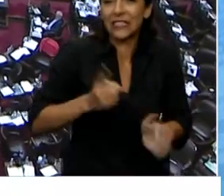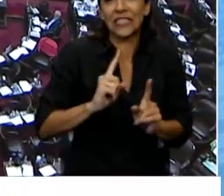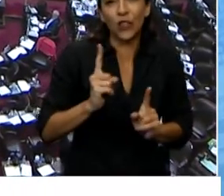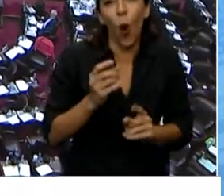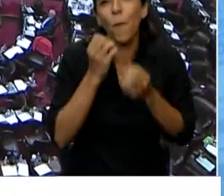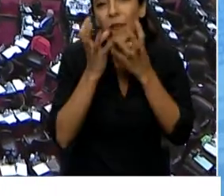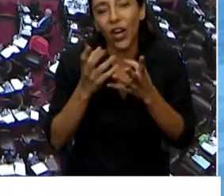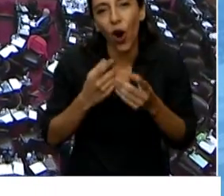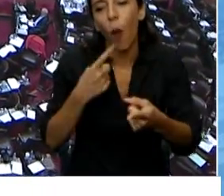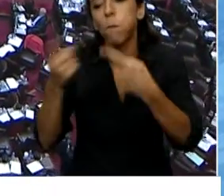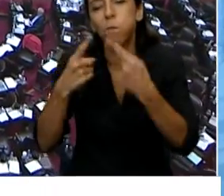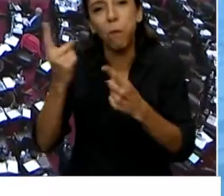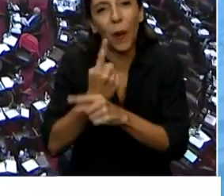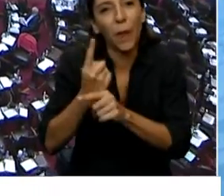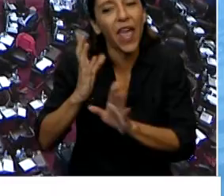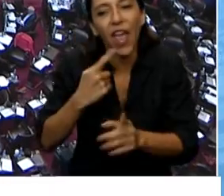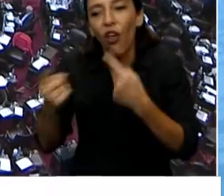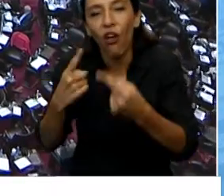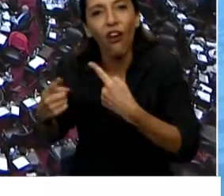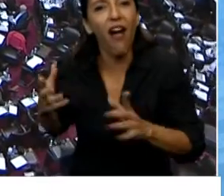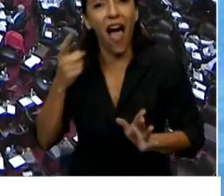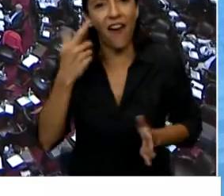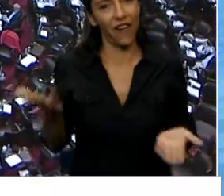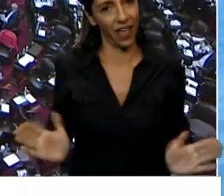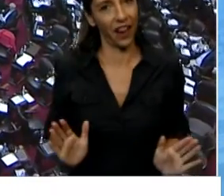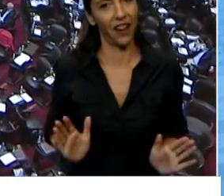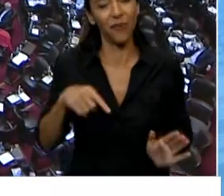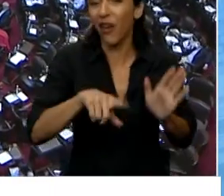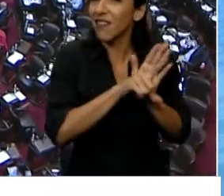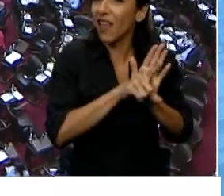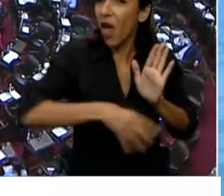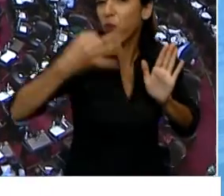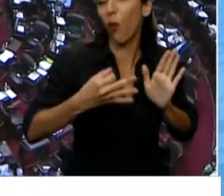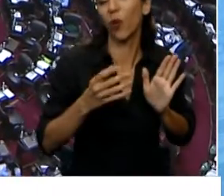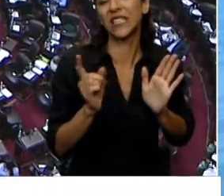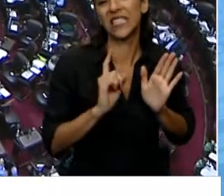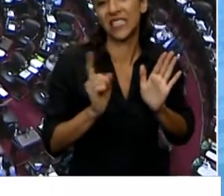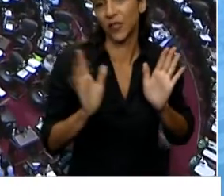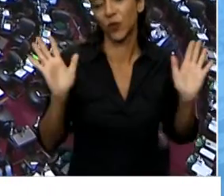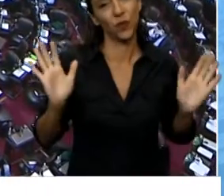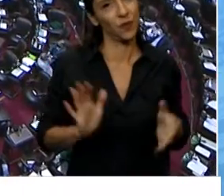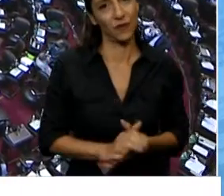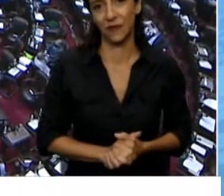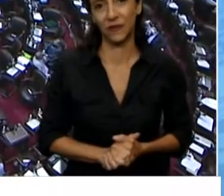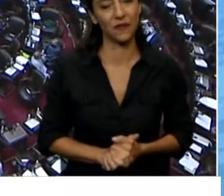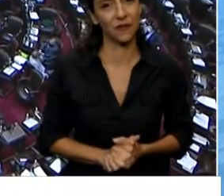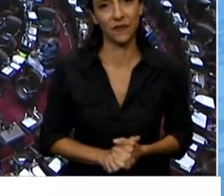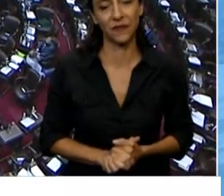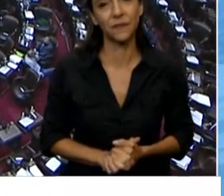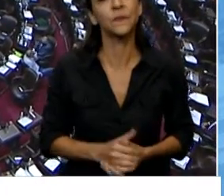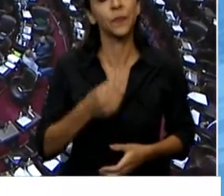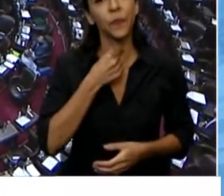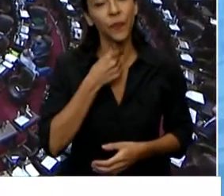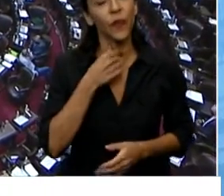buena ley, ni es el mejor momento, también aquí se dijo varias veces. Quiero terminar con